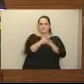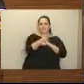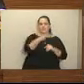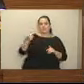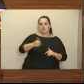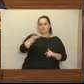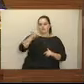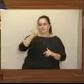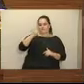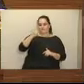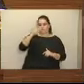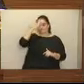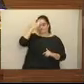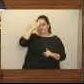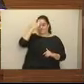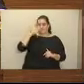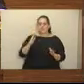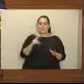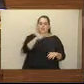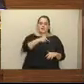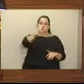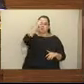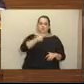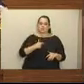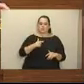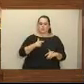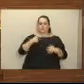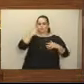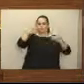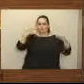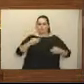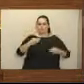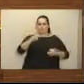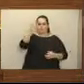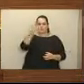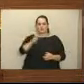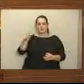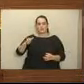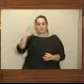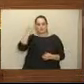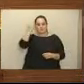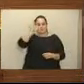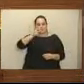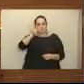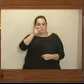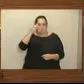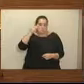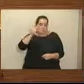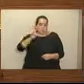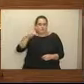moral. Entre el personaje real y el que la gente se quiere creer hay tal diferencia que el resultado es un producto